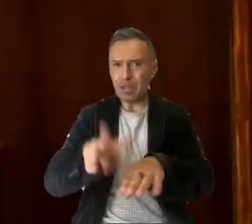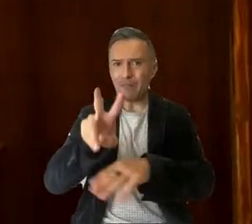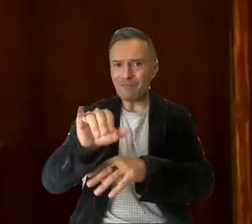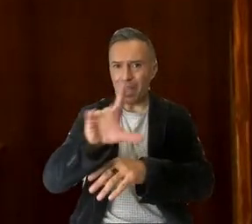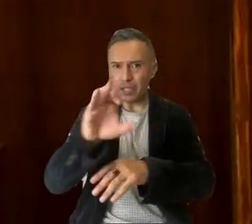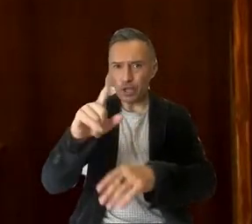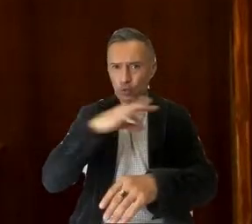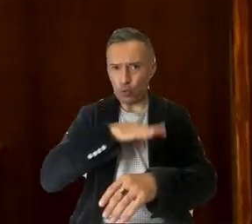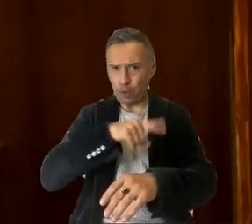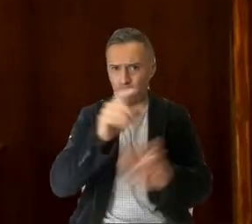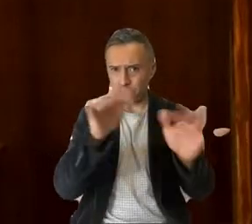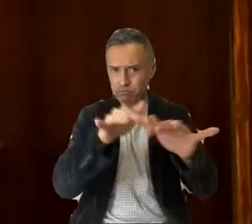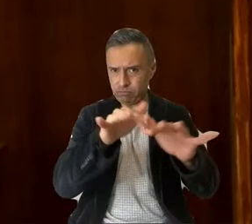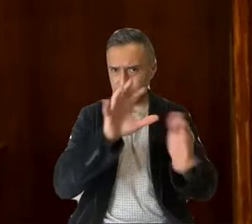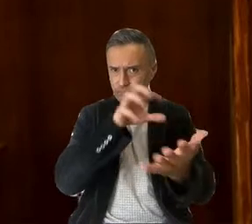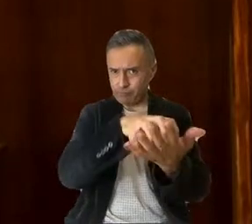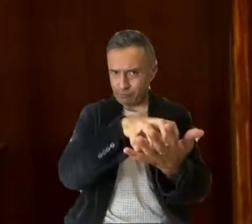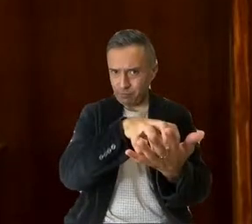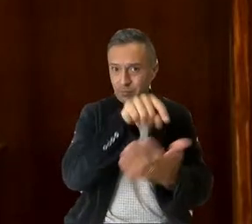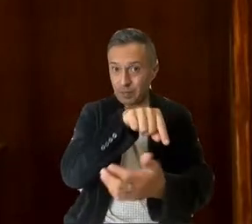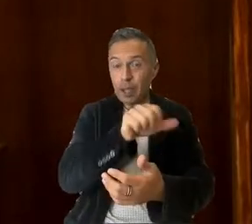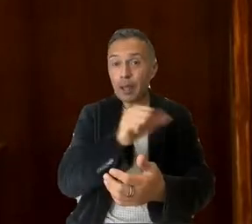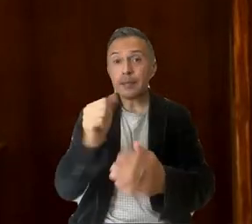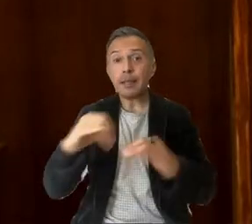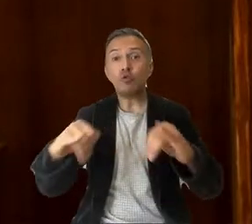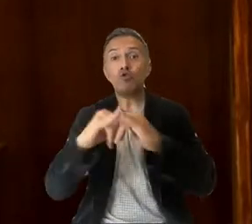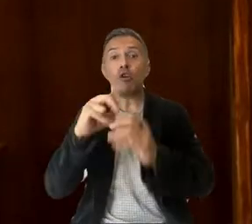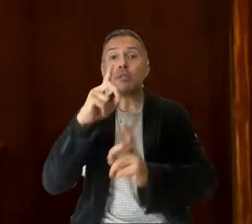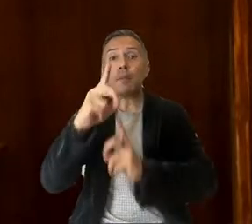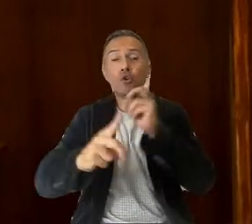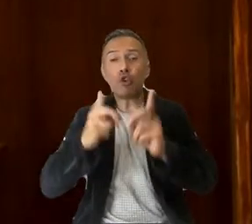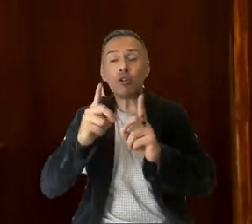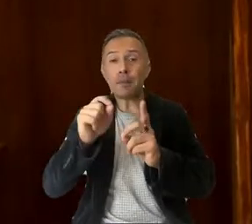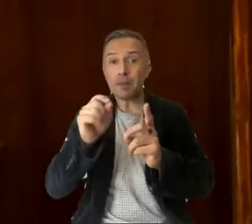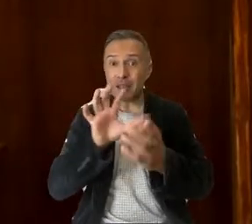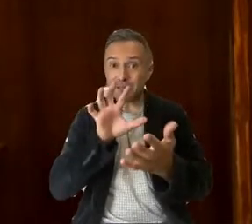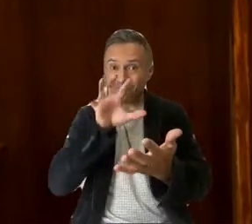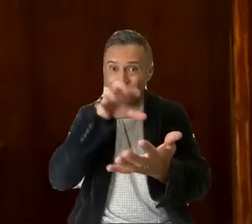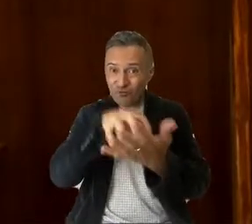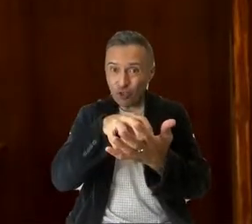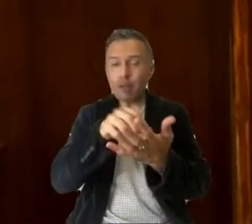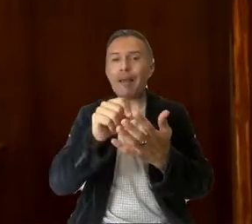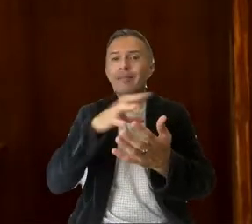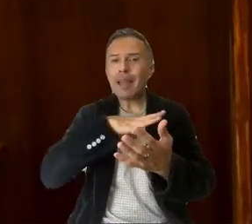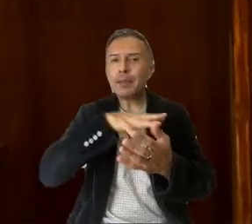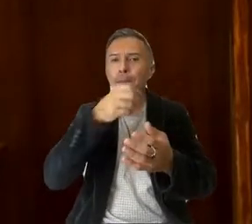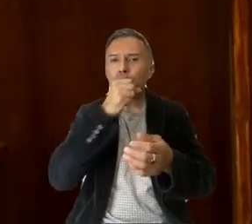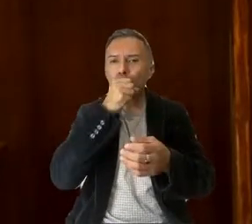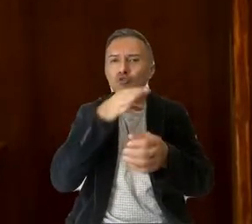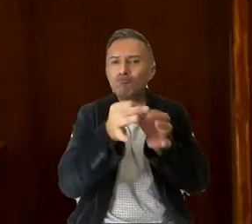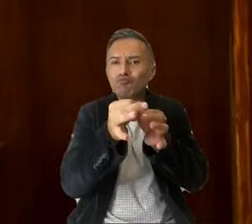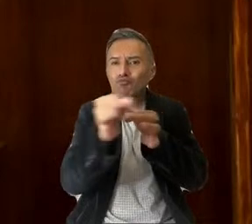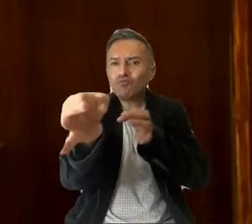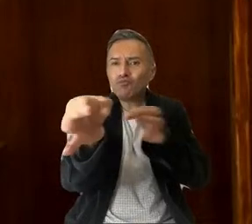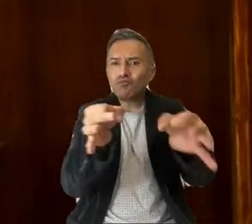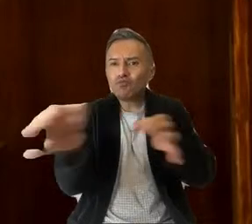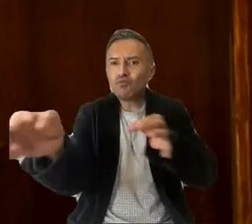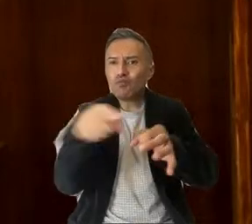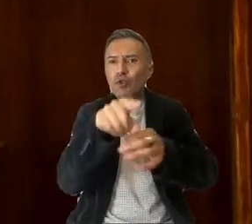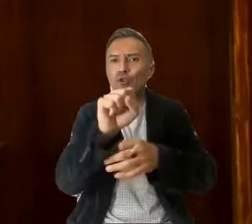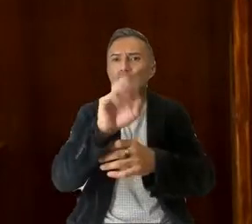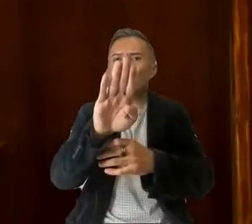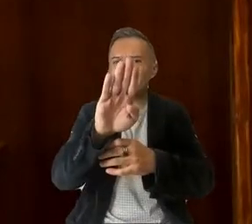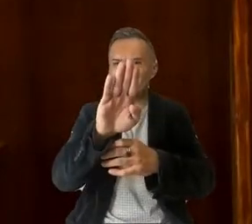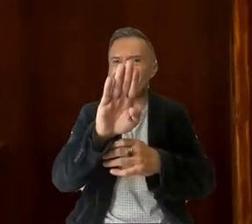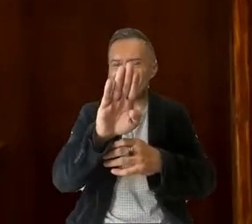de centralizar el deporte y la cultura física, la instalación, a su vez, de subdelegaciones regionales que tengan